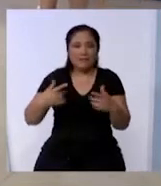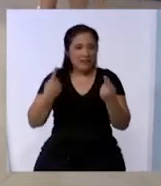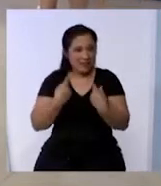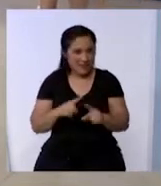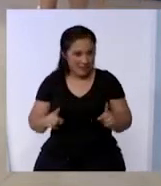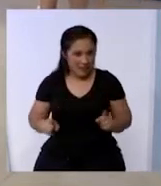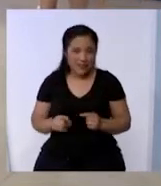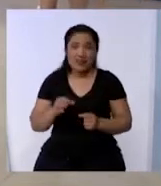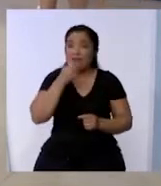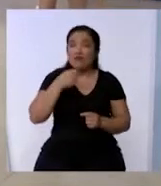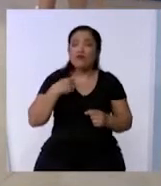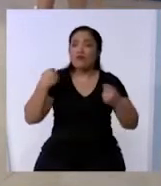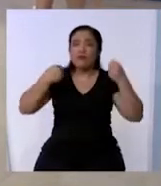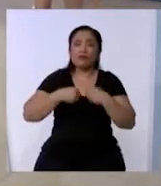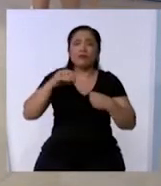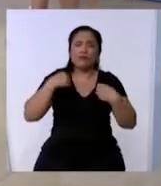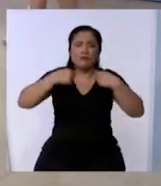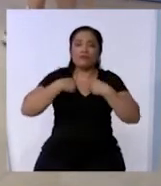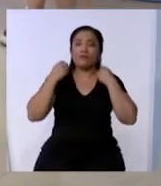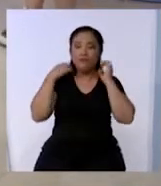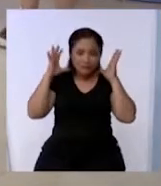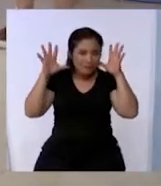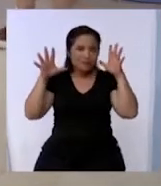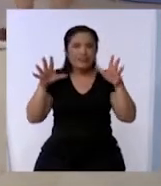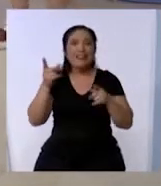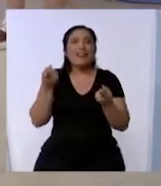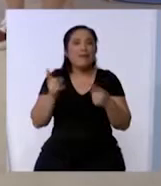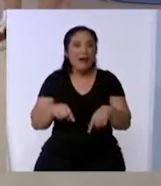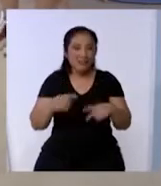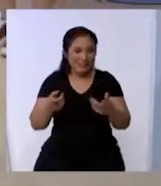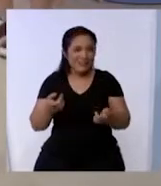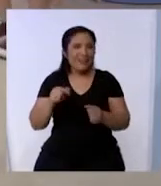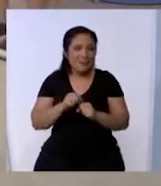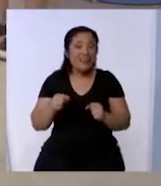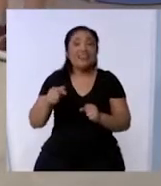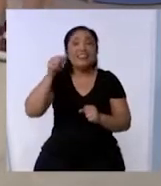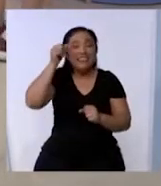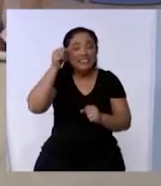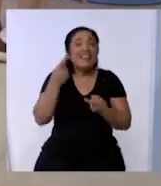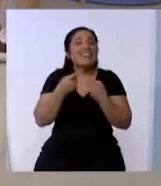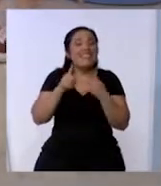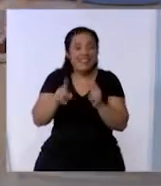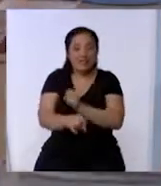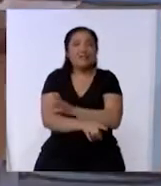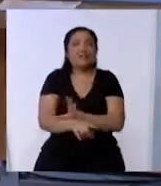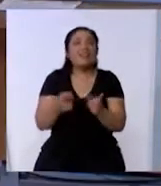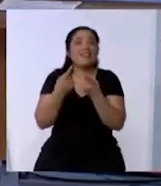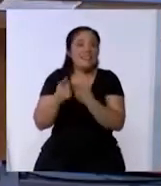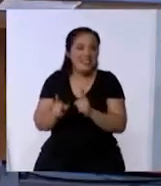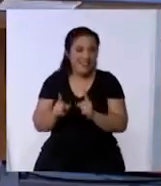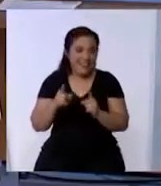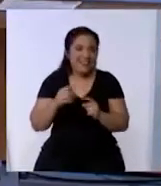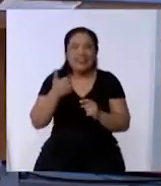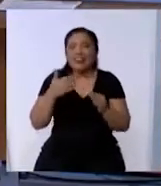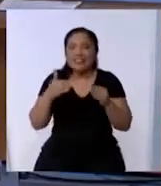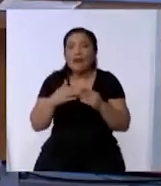un pulor y chispeó todo. Chispeaste, ahí, pensaste que te salía chispa. Suele pasar, no, eso no, es electrostática, sí, ah, eso genial, es distinto. Estamos hablando de